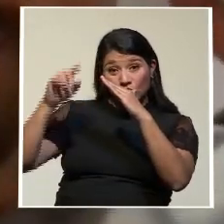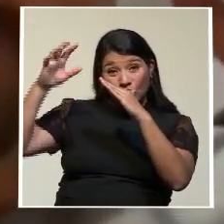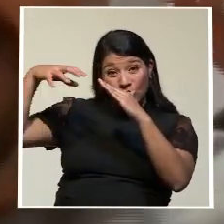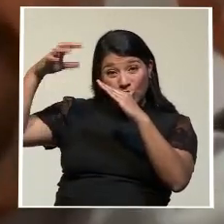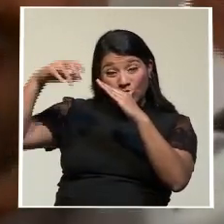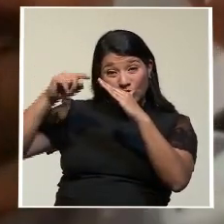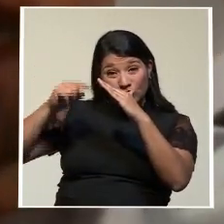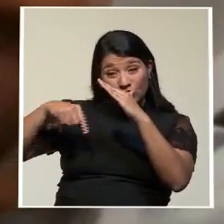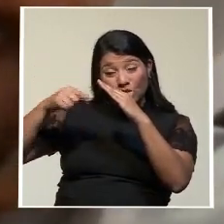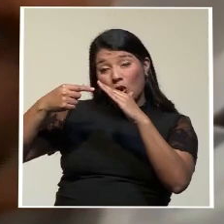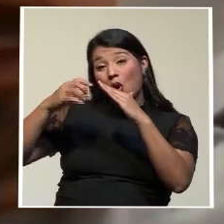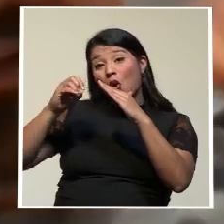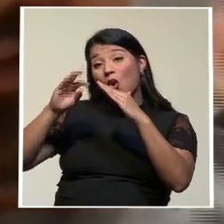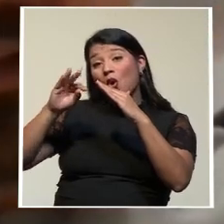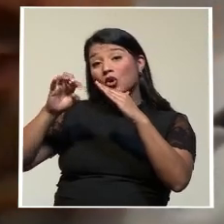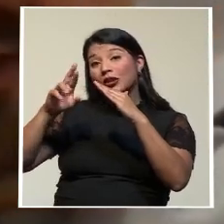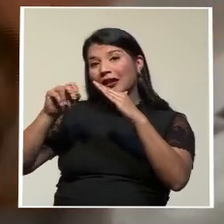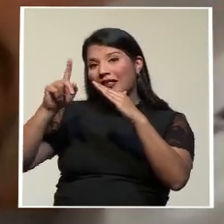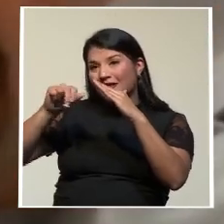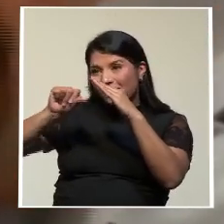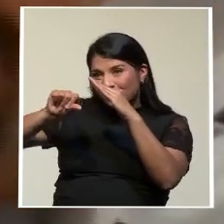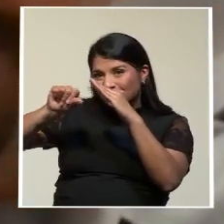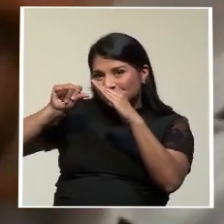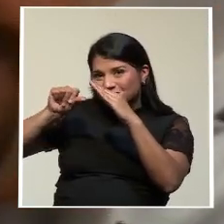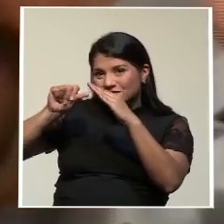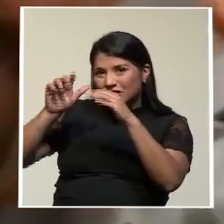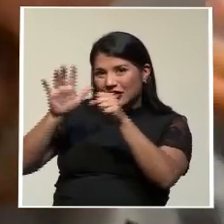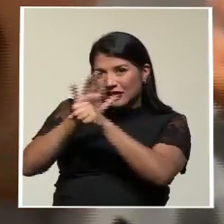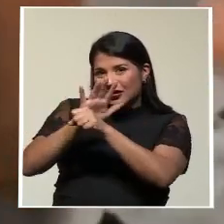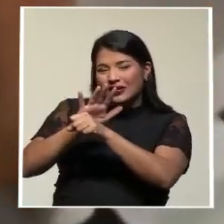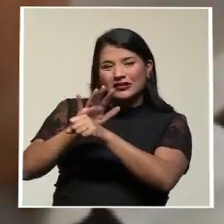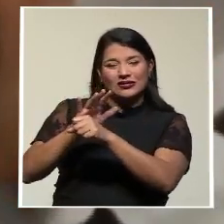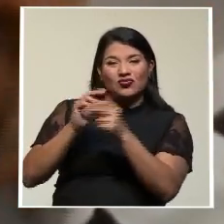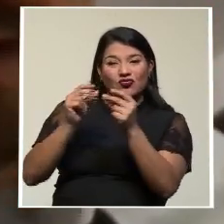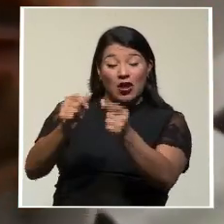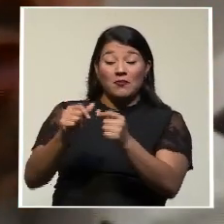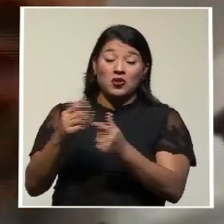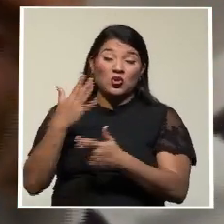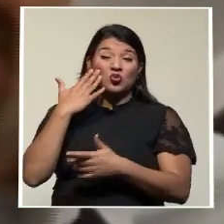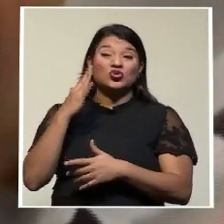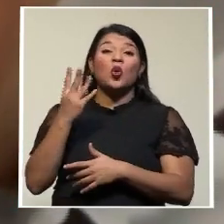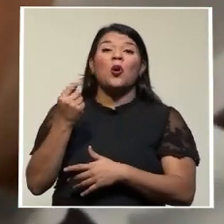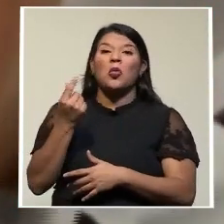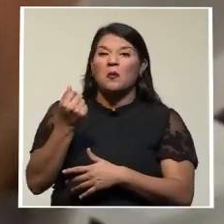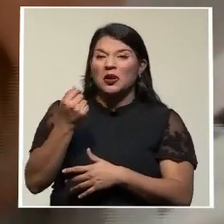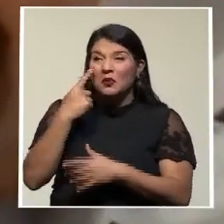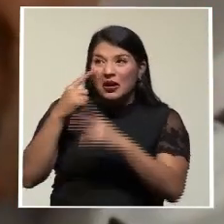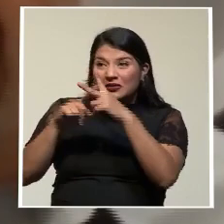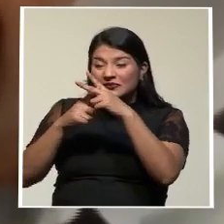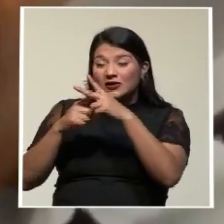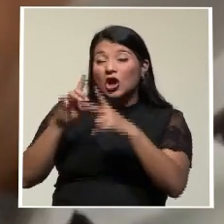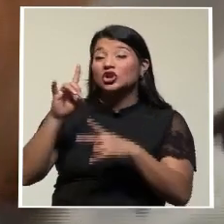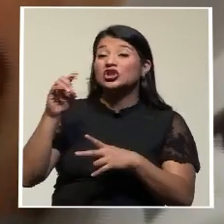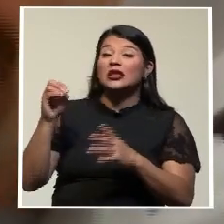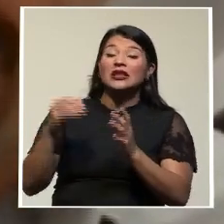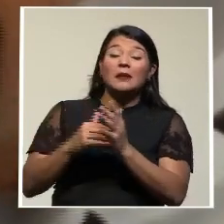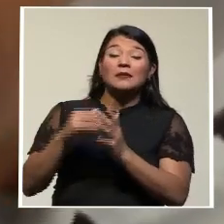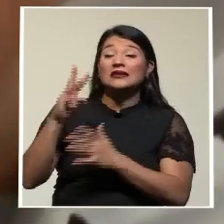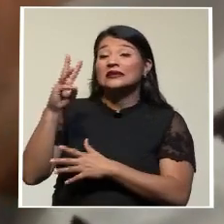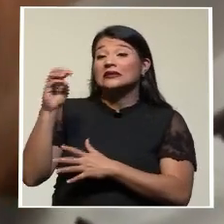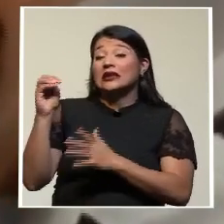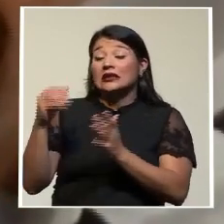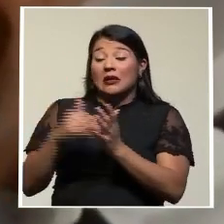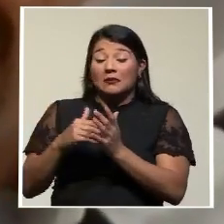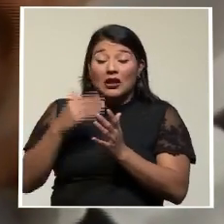puede costar, no sé, 60.000 colones, 80.000 colones con la mano de obra, o menos, ¿verdad? Si uno mismo hace el